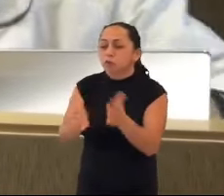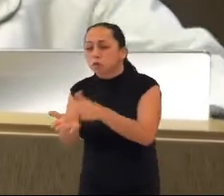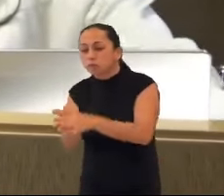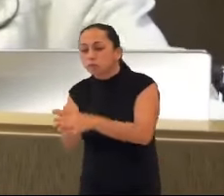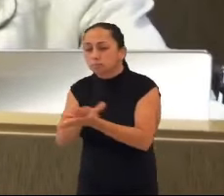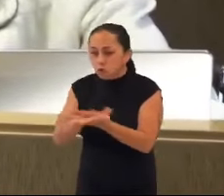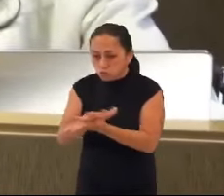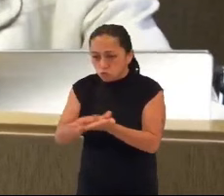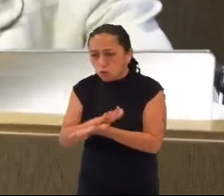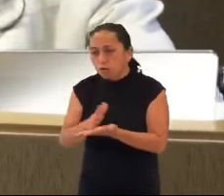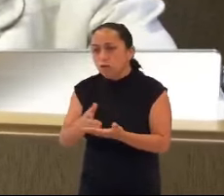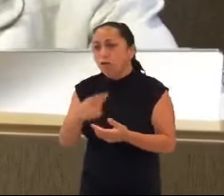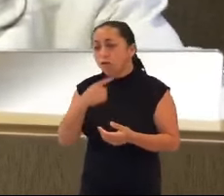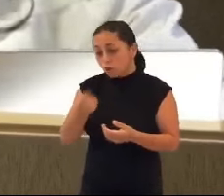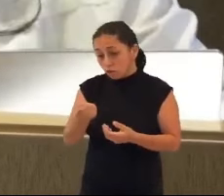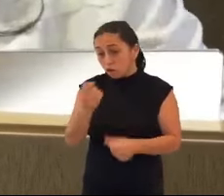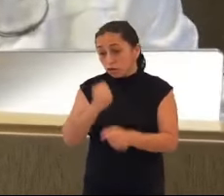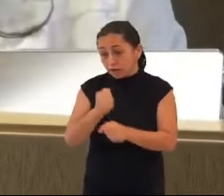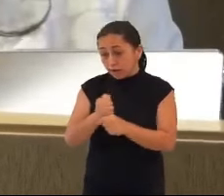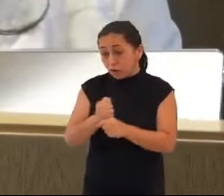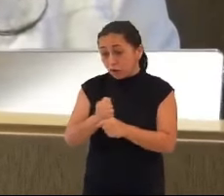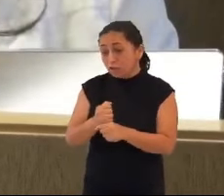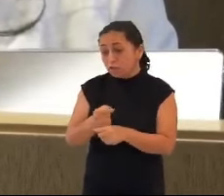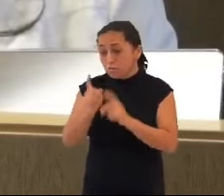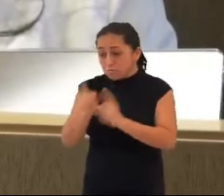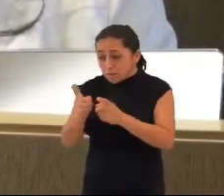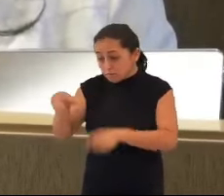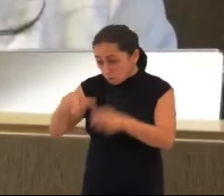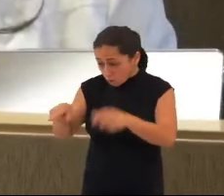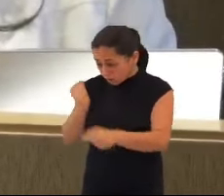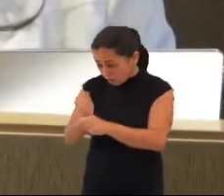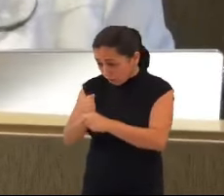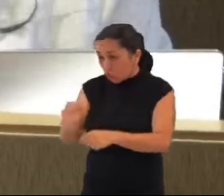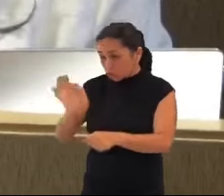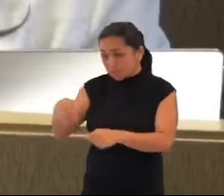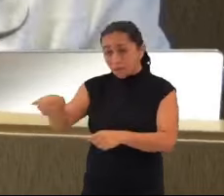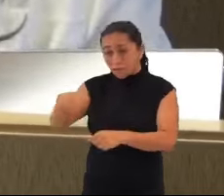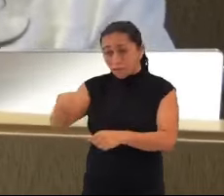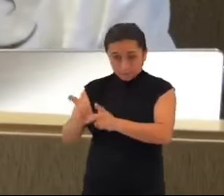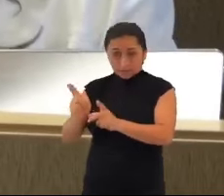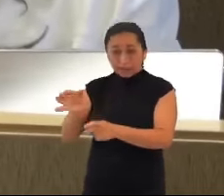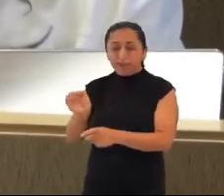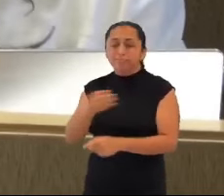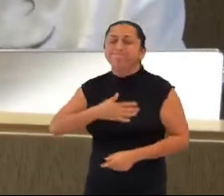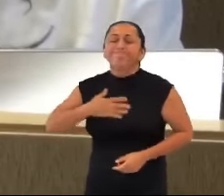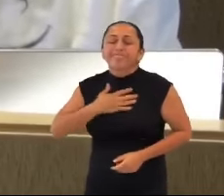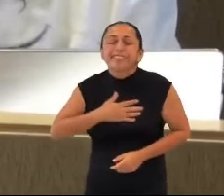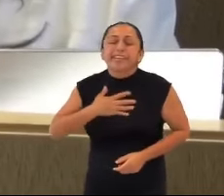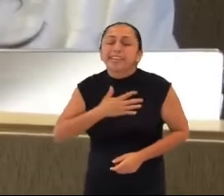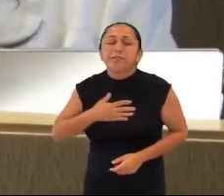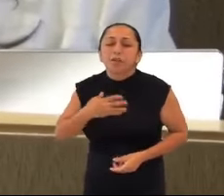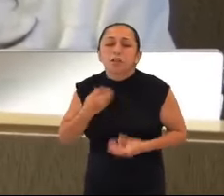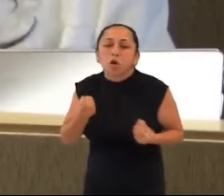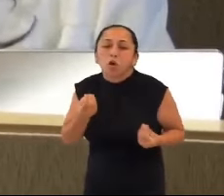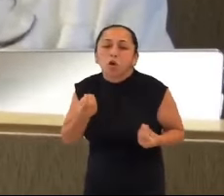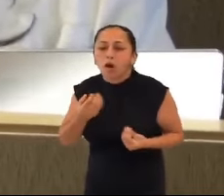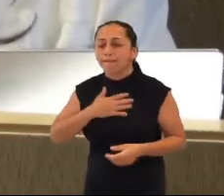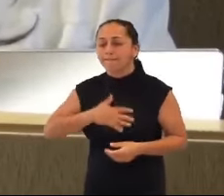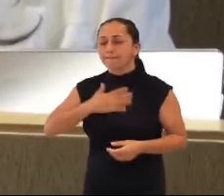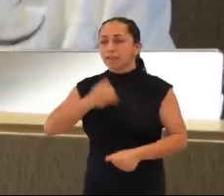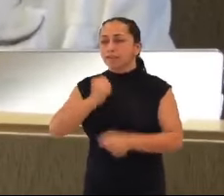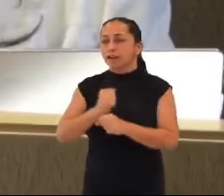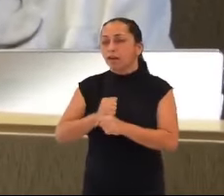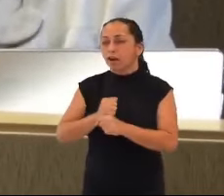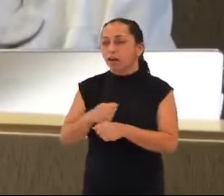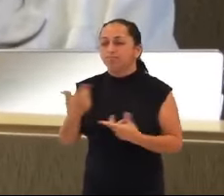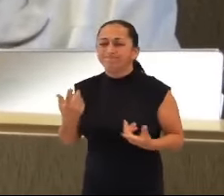trabajadores, ellos mismos saben que no hay un sentimiento mayor al propio trabajo que el odio a